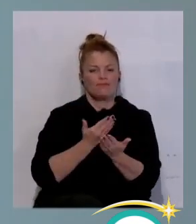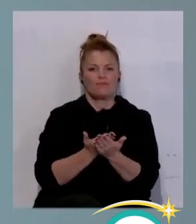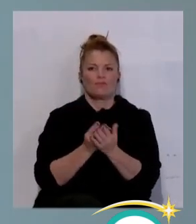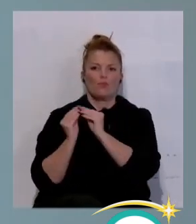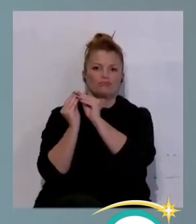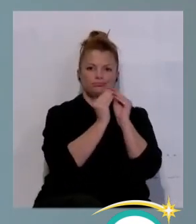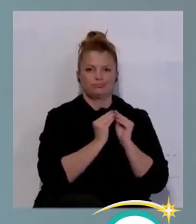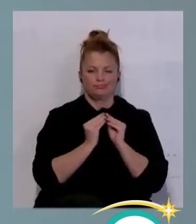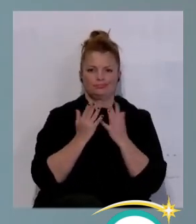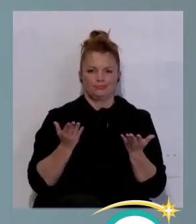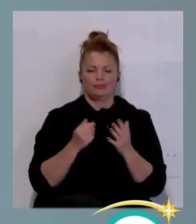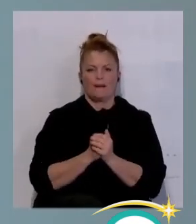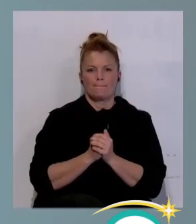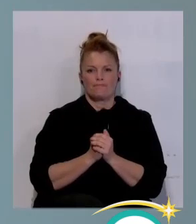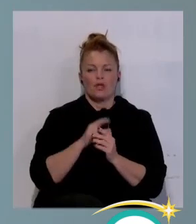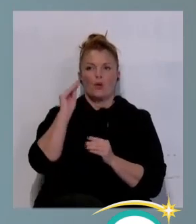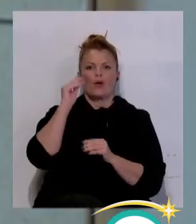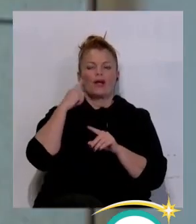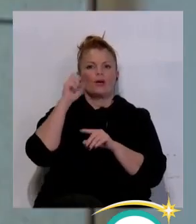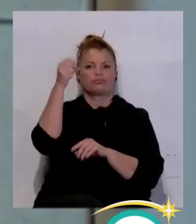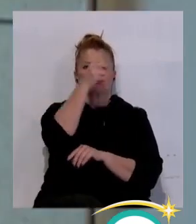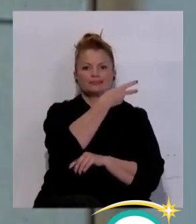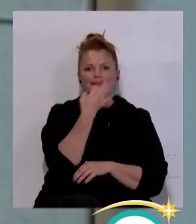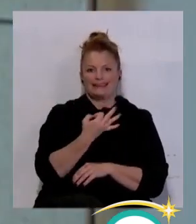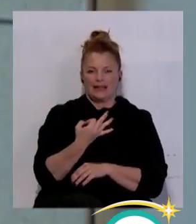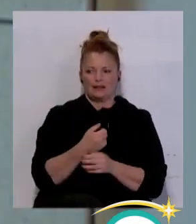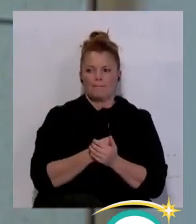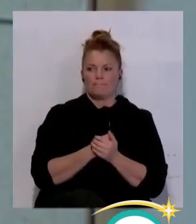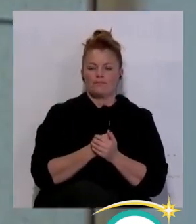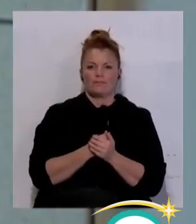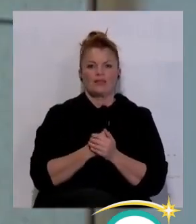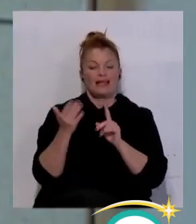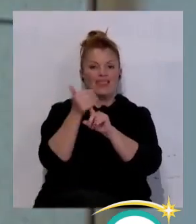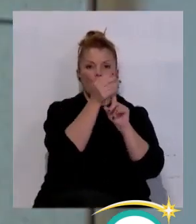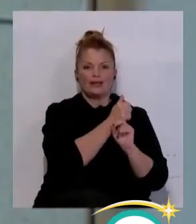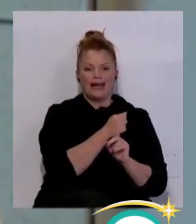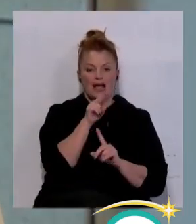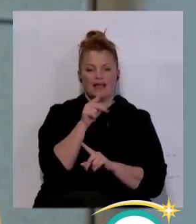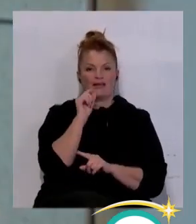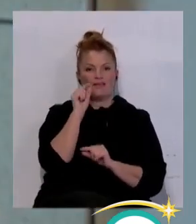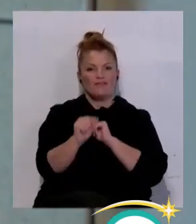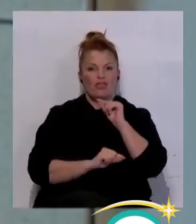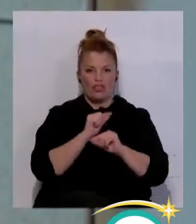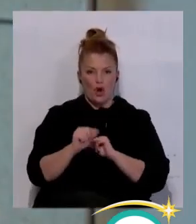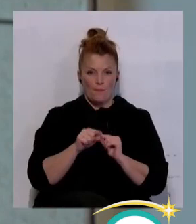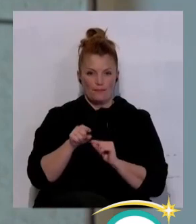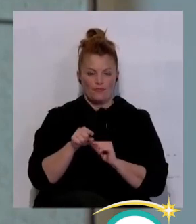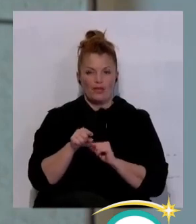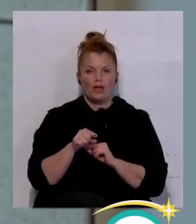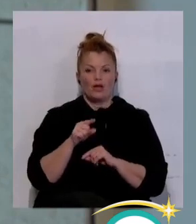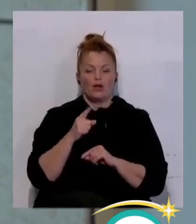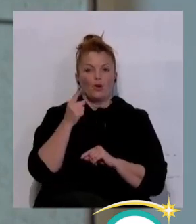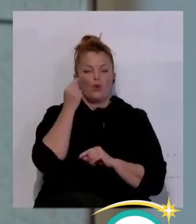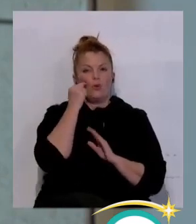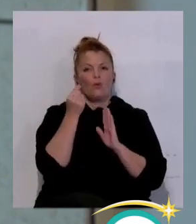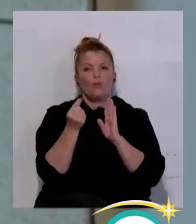mesa, cuáles son los resultados que están obteniendo de esos cribados. Lo más importante es diagnosticar esa infección oculta, y de hecho uno de los puntos